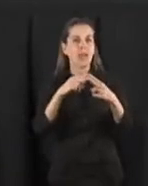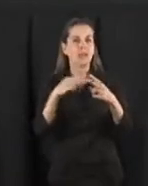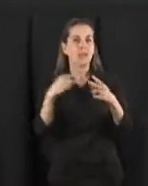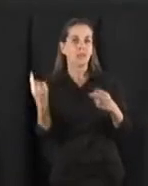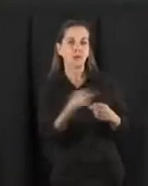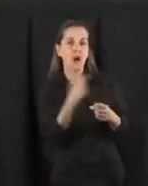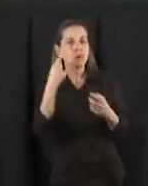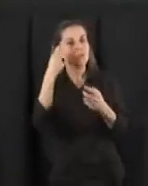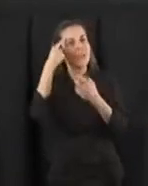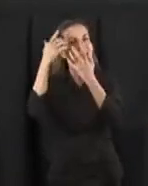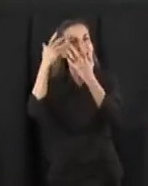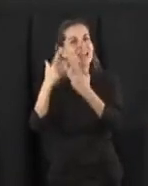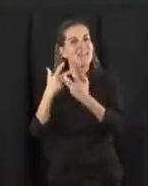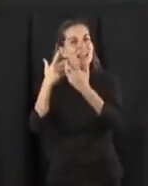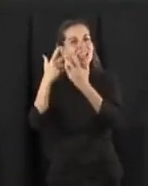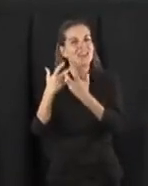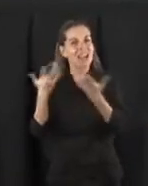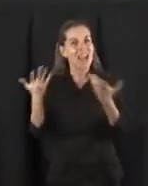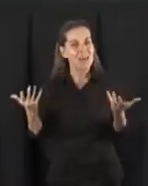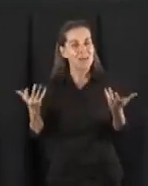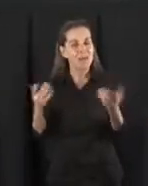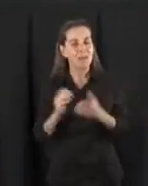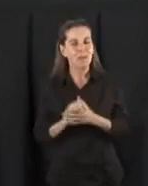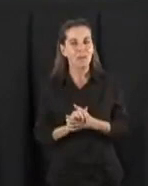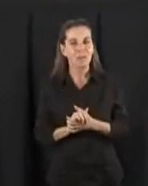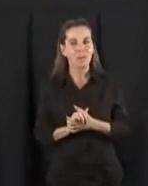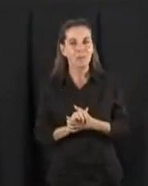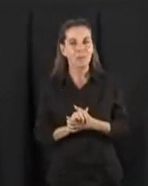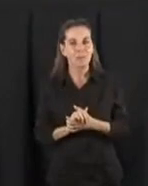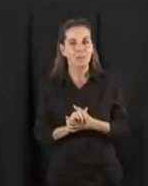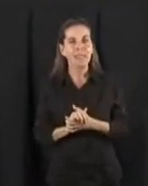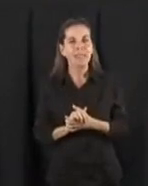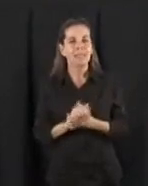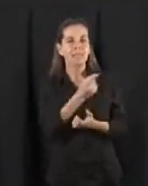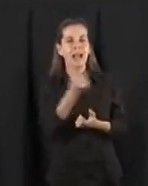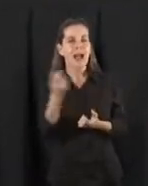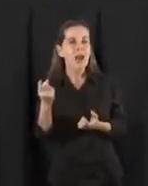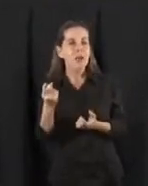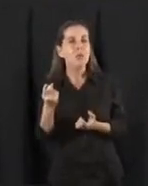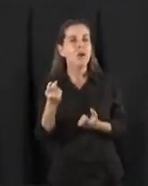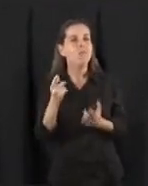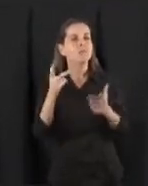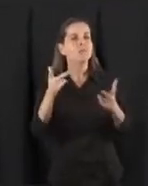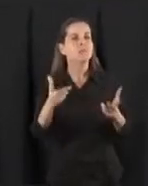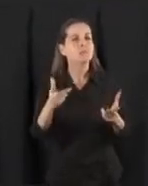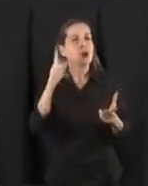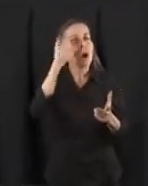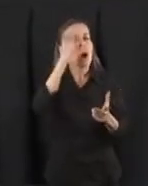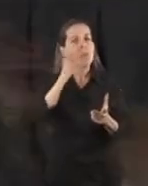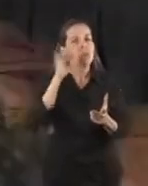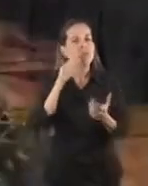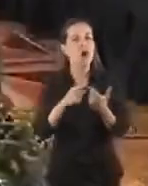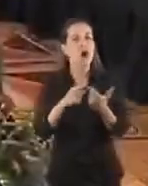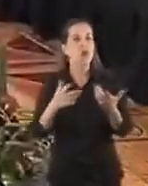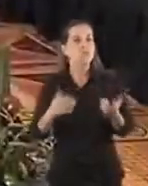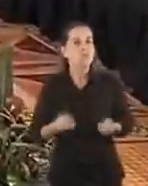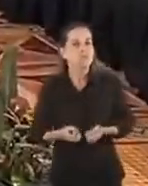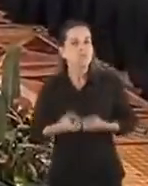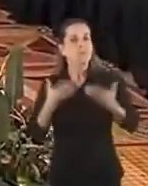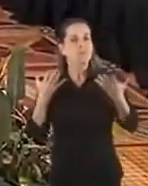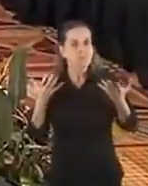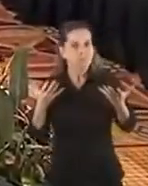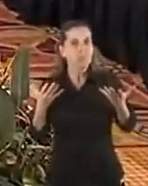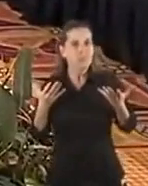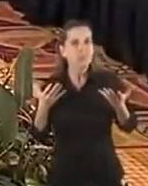junto a nosotros y los que han planteado sus preocupaciones, inquietudes, deseos con